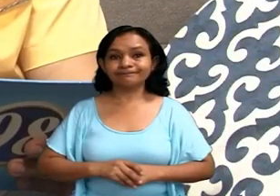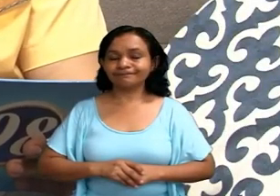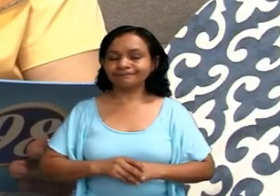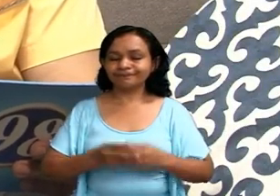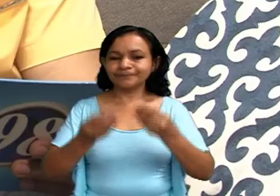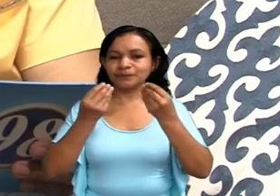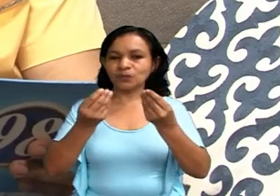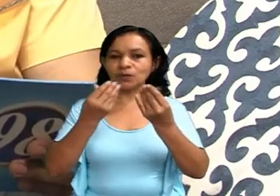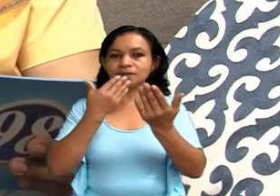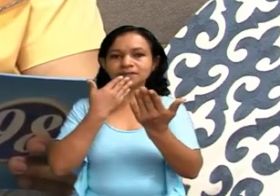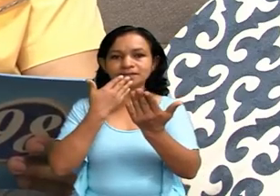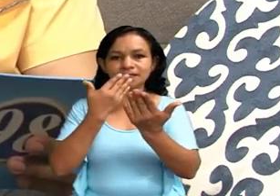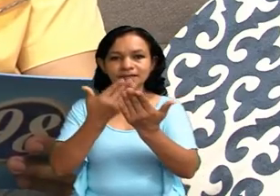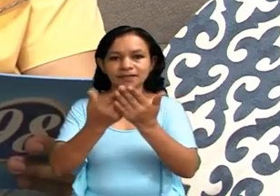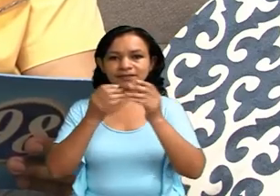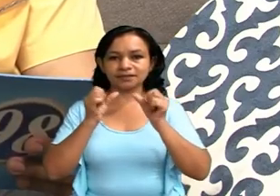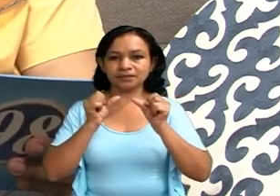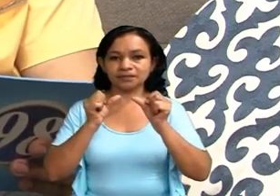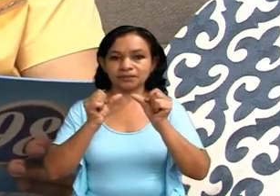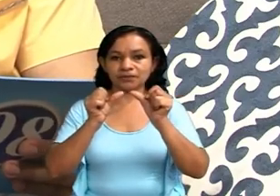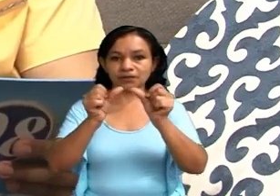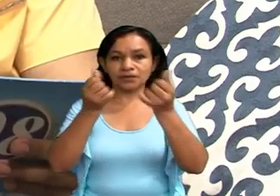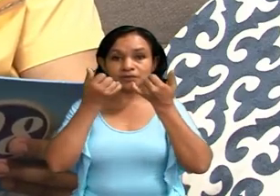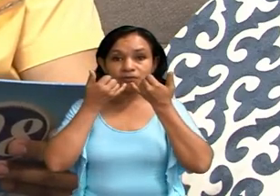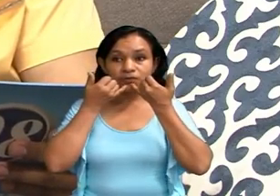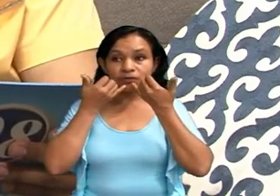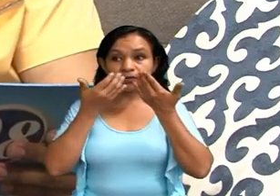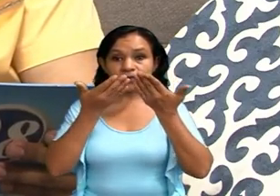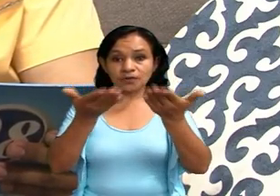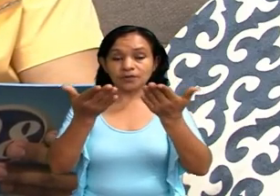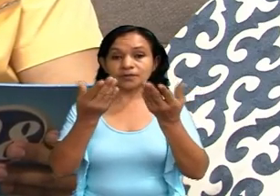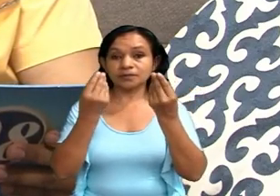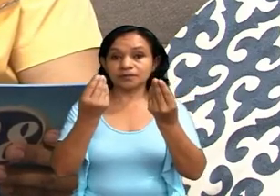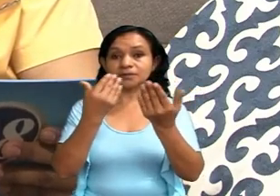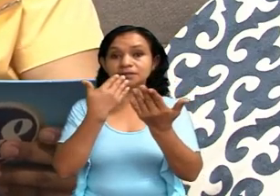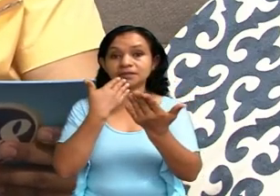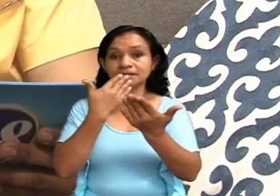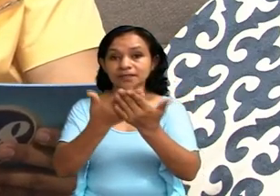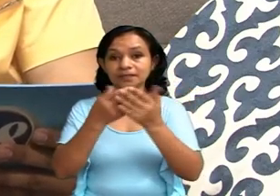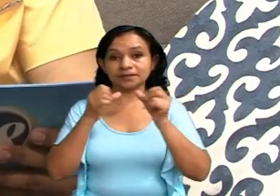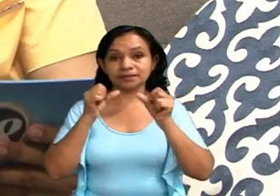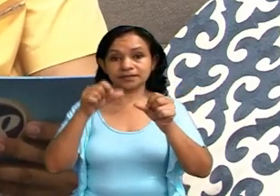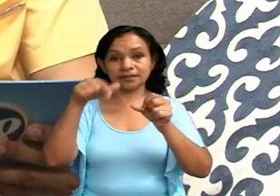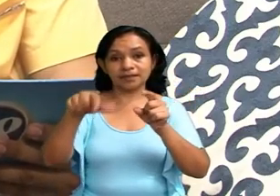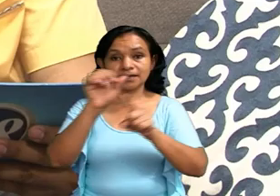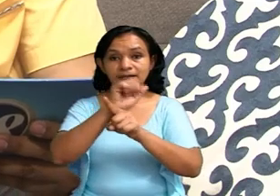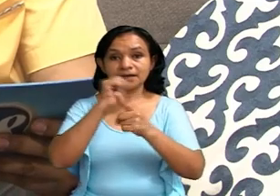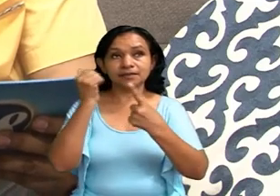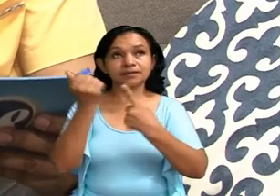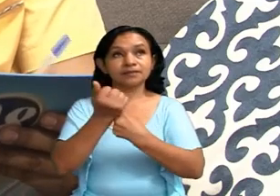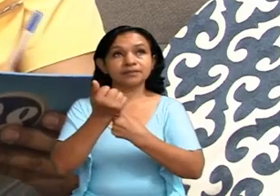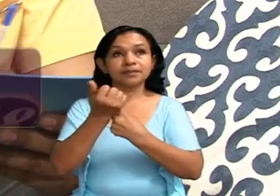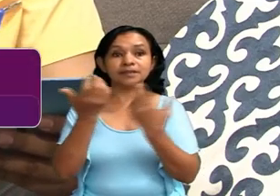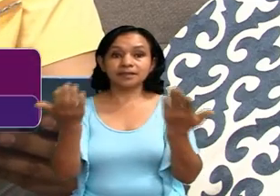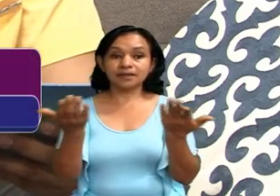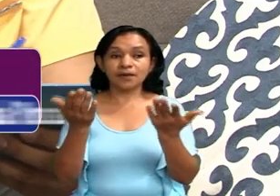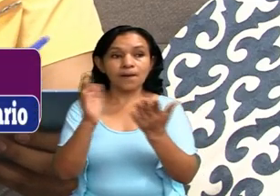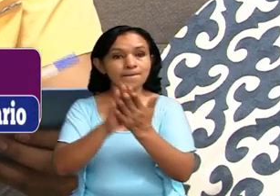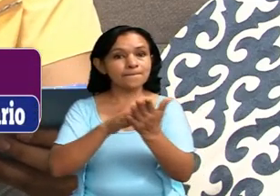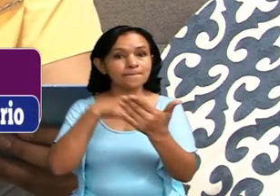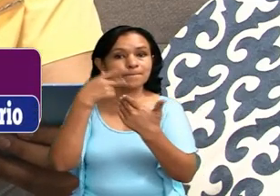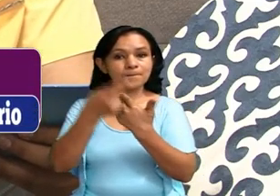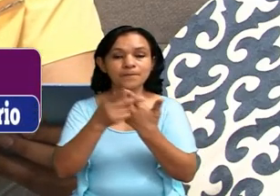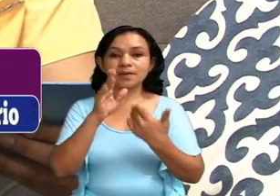Muchas gracias por continuar informándose, muchas gracias por continuar acompañándonos en su programa Desde el Parlamento, un programa que también compartimos